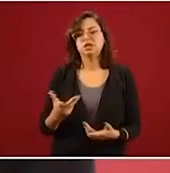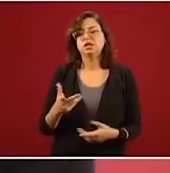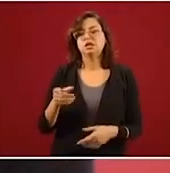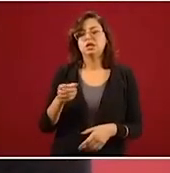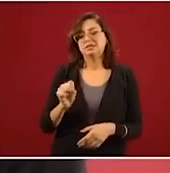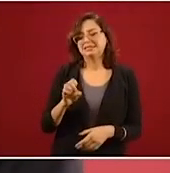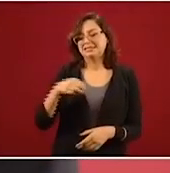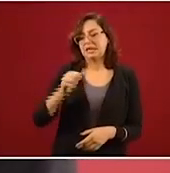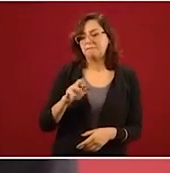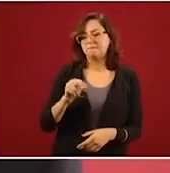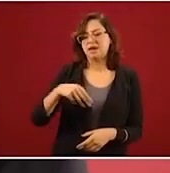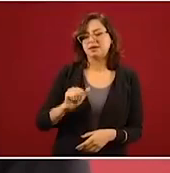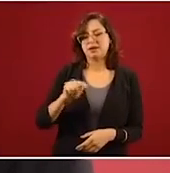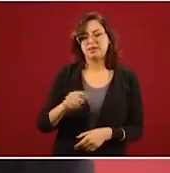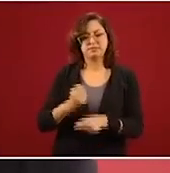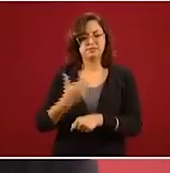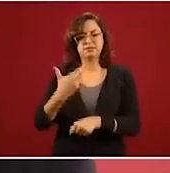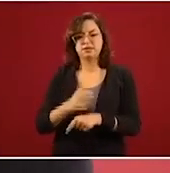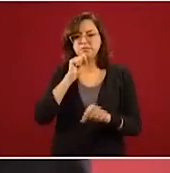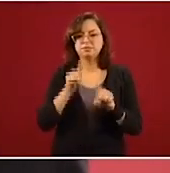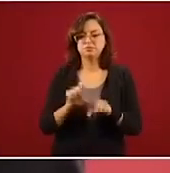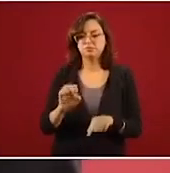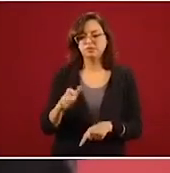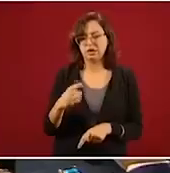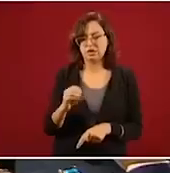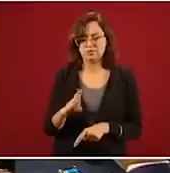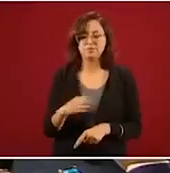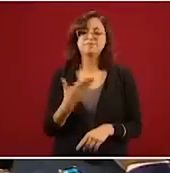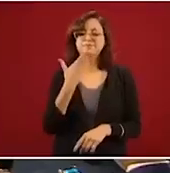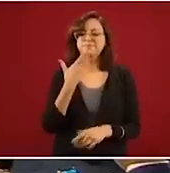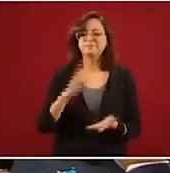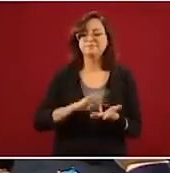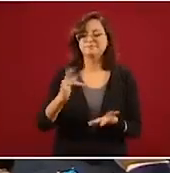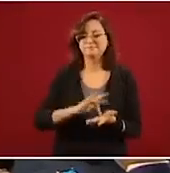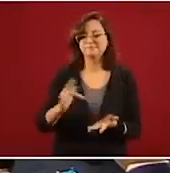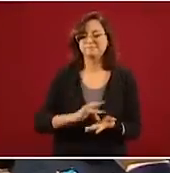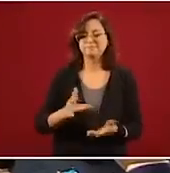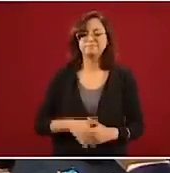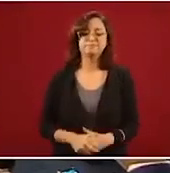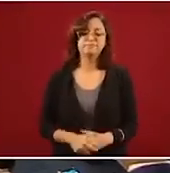ver, como la Secretaría de Gobernación. Muy bien, muchas gracias. Gracias.